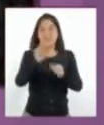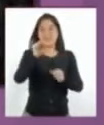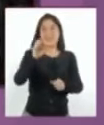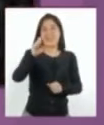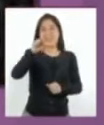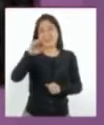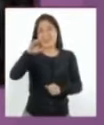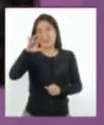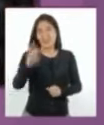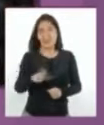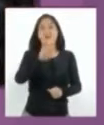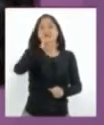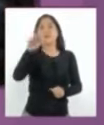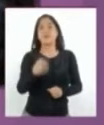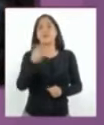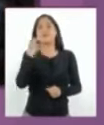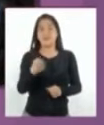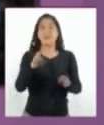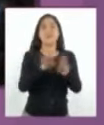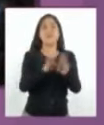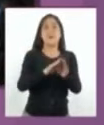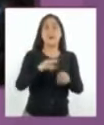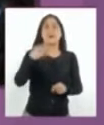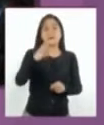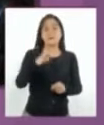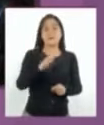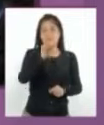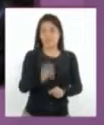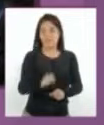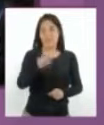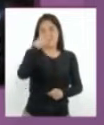posterior nacimiento de las civilizaciones mesoamericanas.